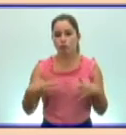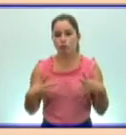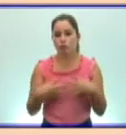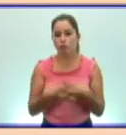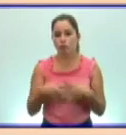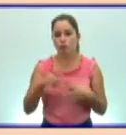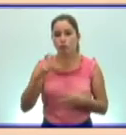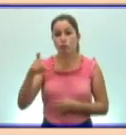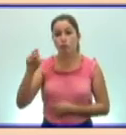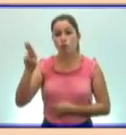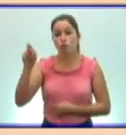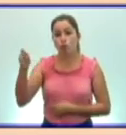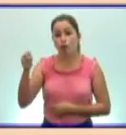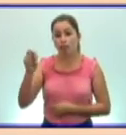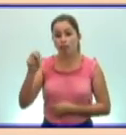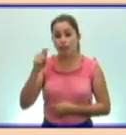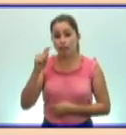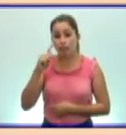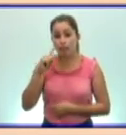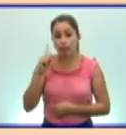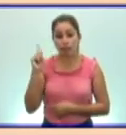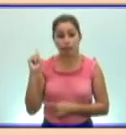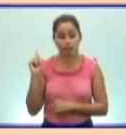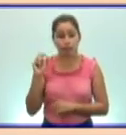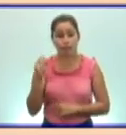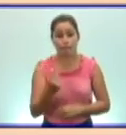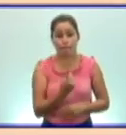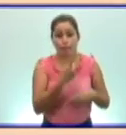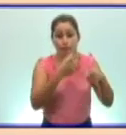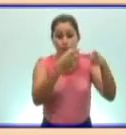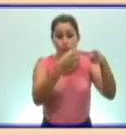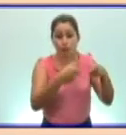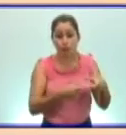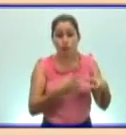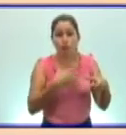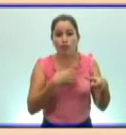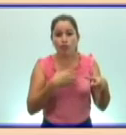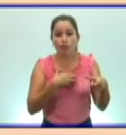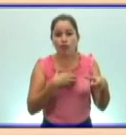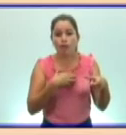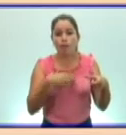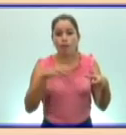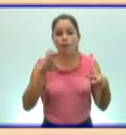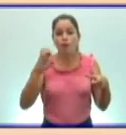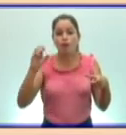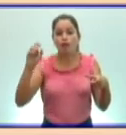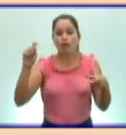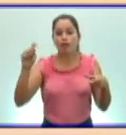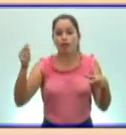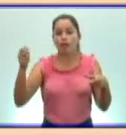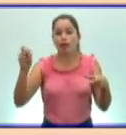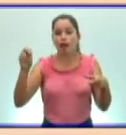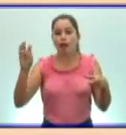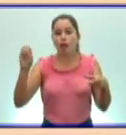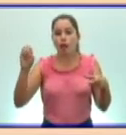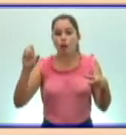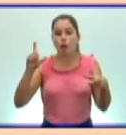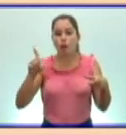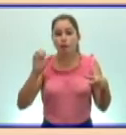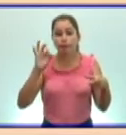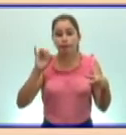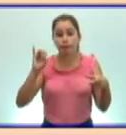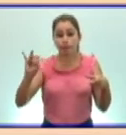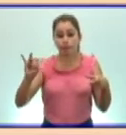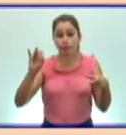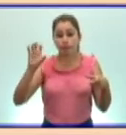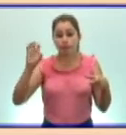estas disoluciones. En el primer caso tenemos etanol de 70% en volumen. Significa entonces que hay